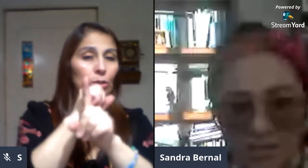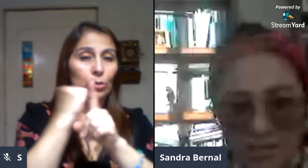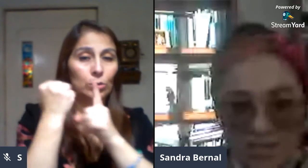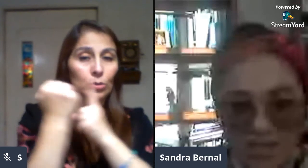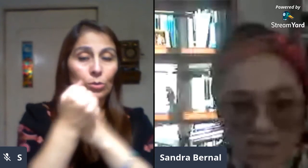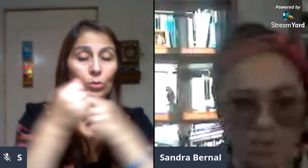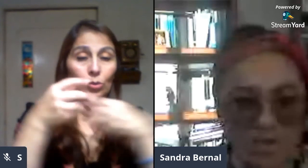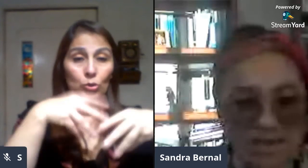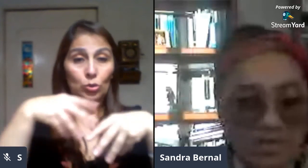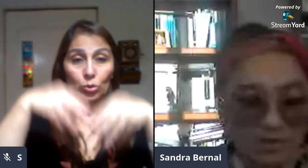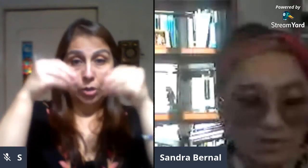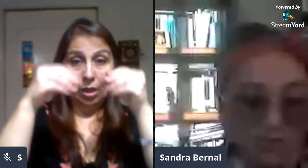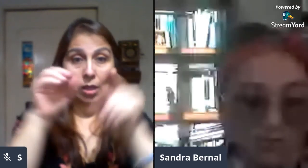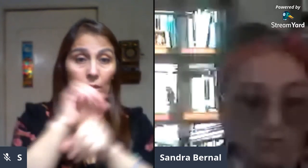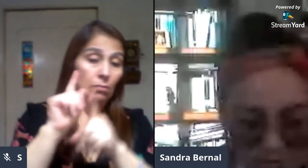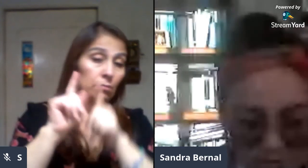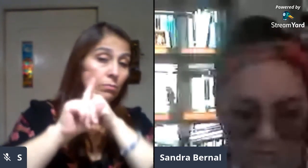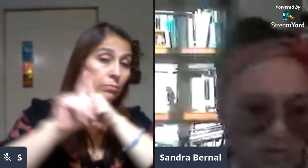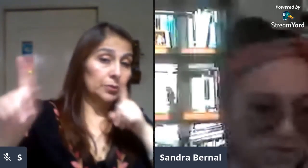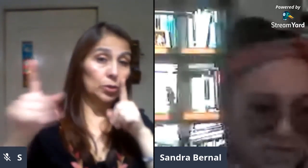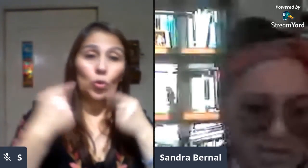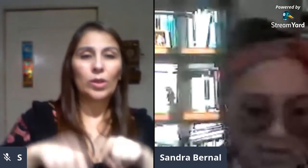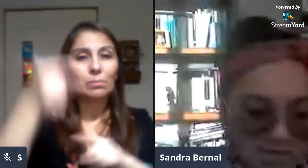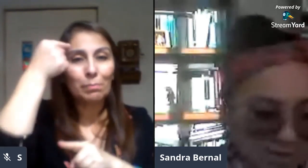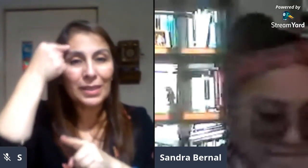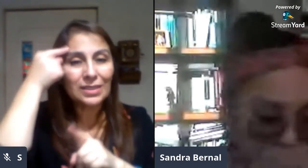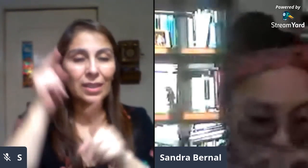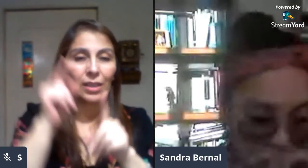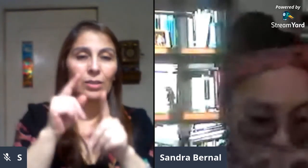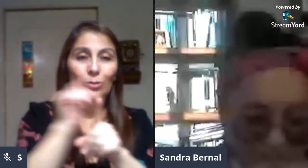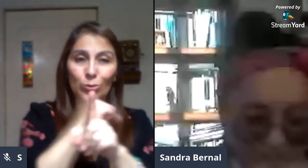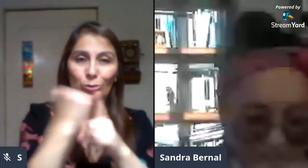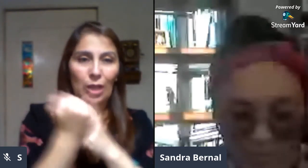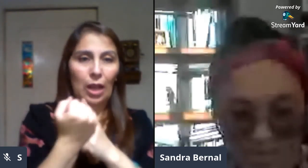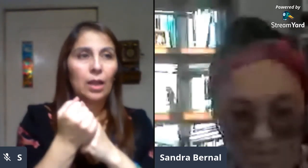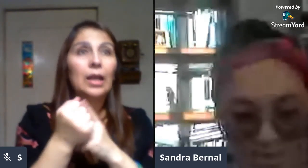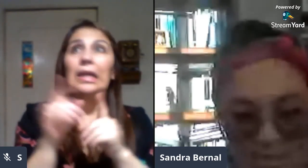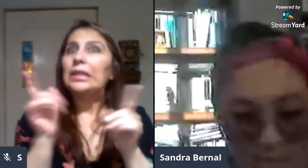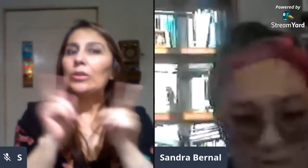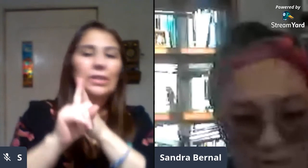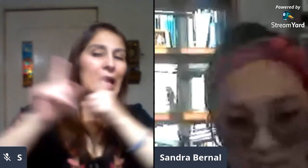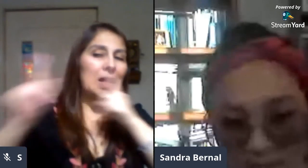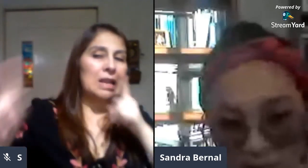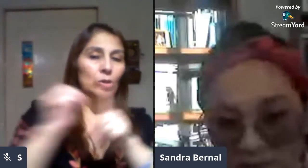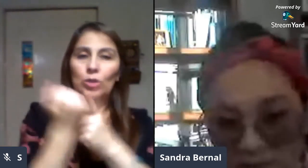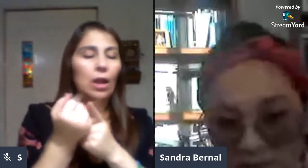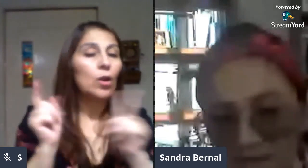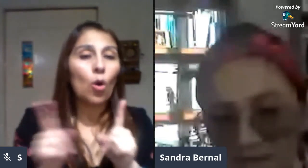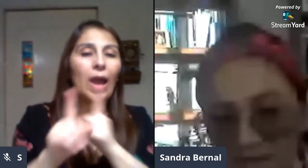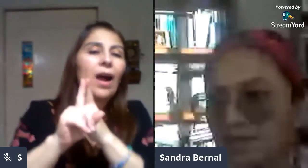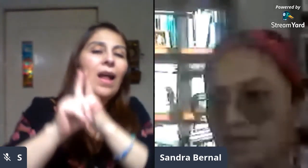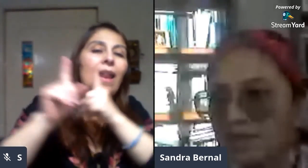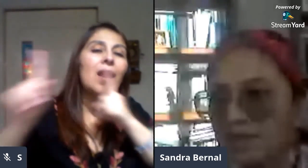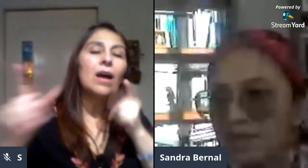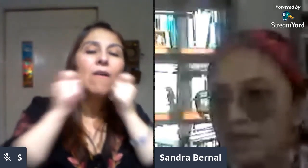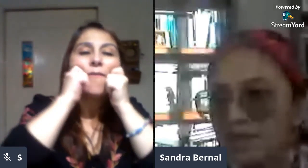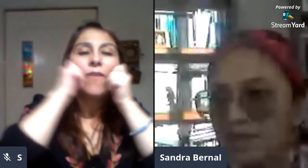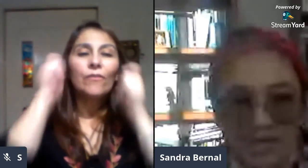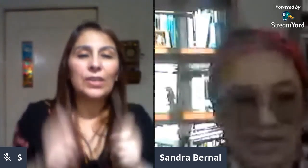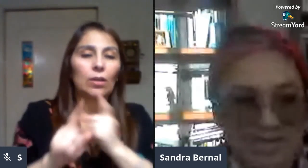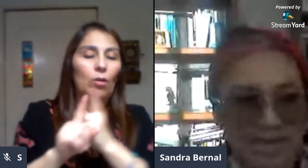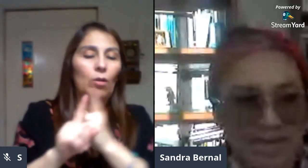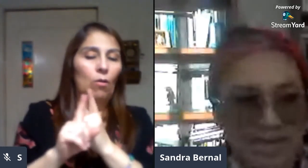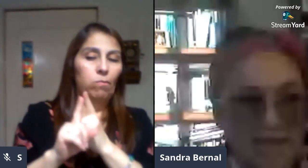aislamiento social, es un aislamiento físico, porque aislados socialmente hemos estado desde que existe el capitalismo patriarcado.